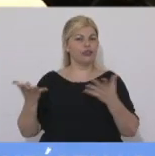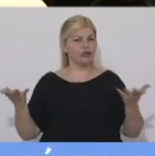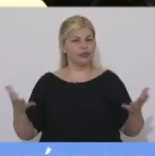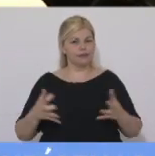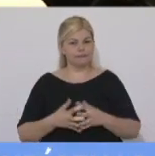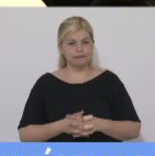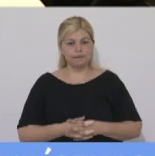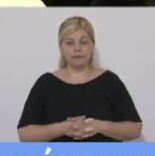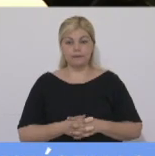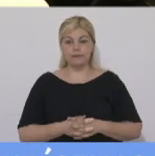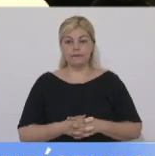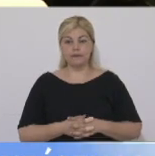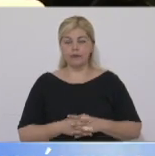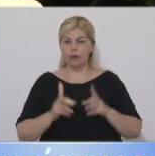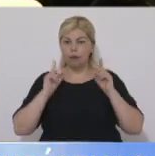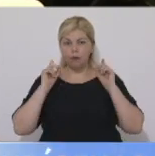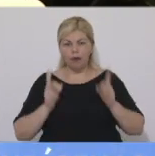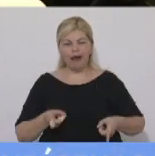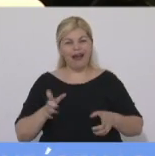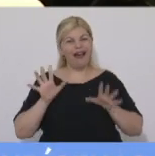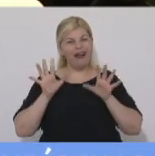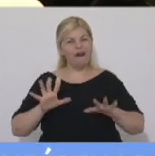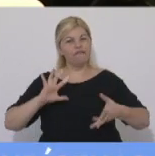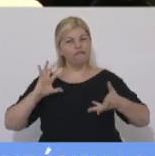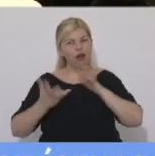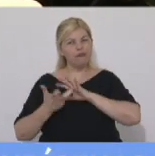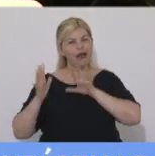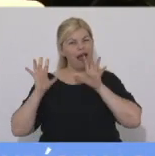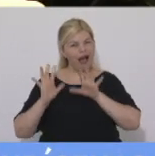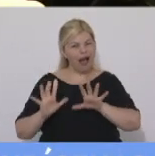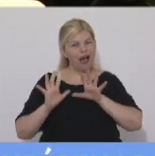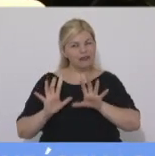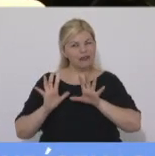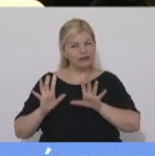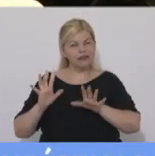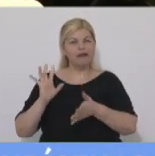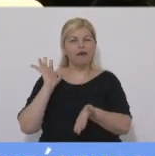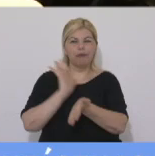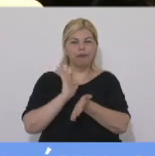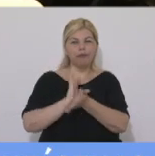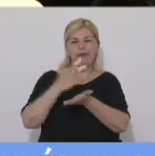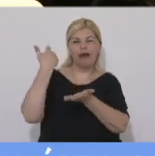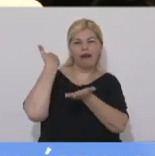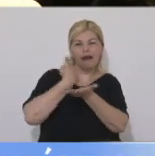Sin embargo, y pese a esa sistemática política de exclusión y de exterminio,